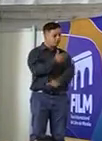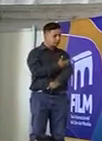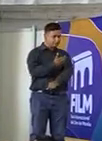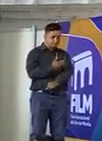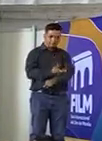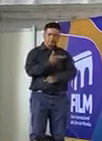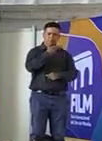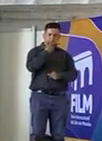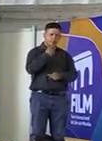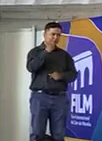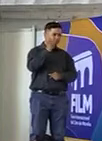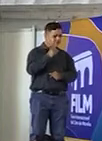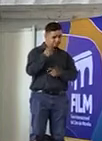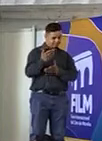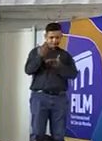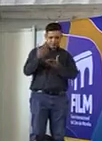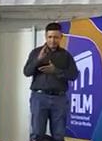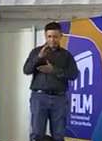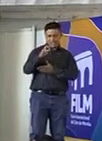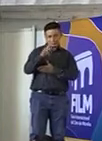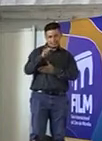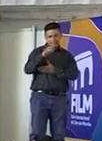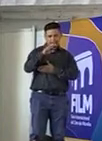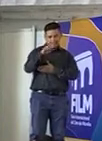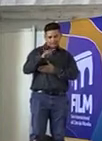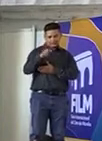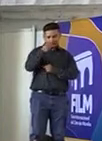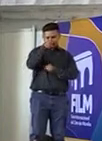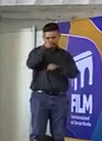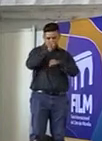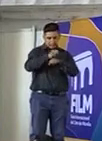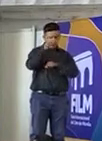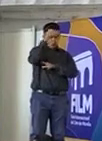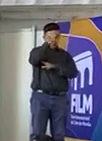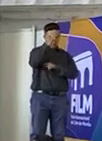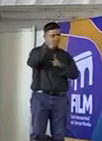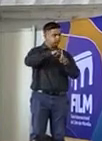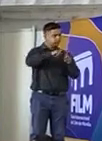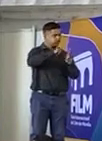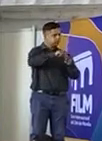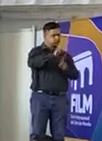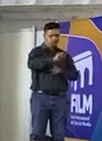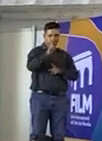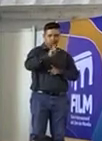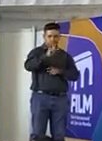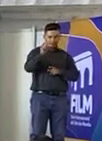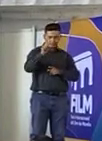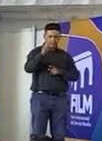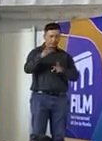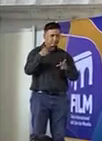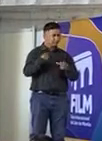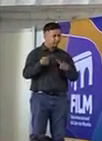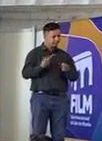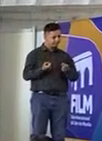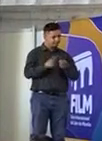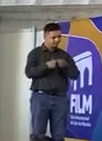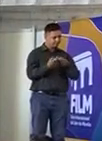compañera y colega Fátima Chávez, secretaria de Cultura, distinguidas y distinguidos integrantes del